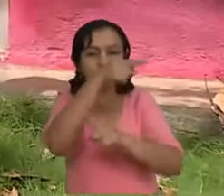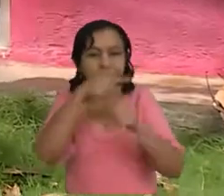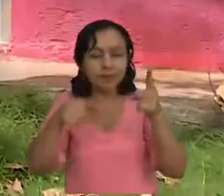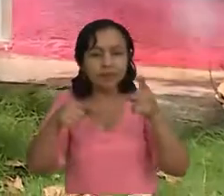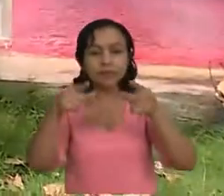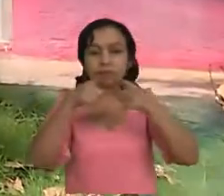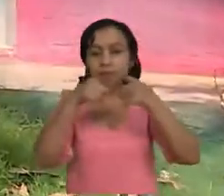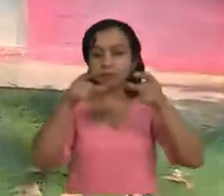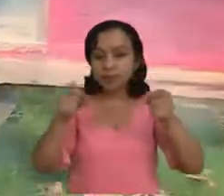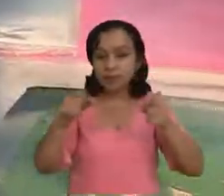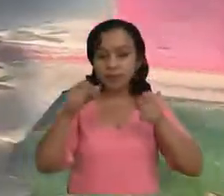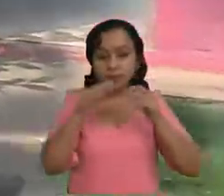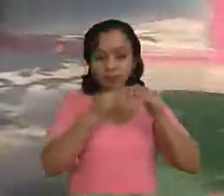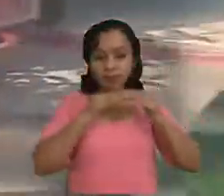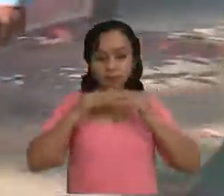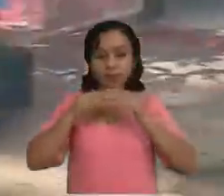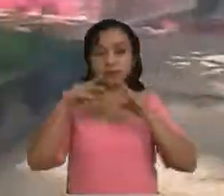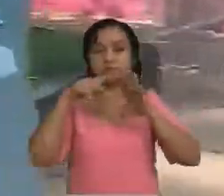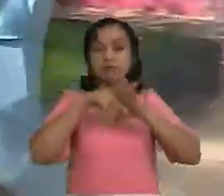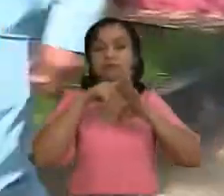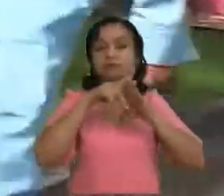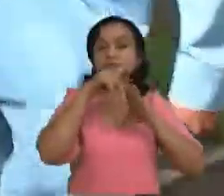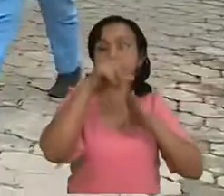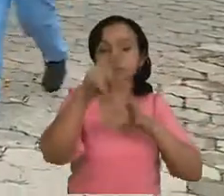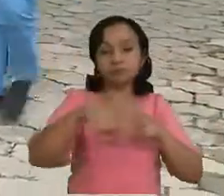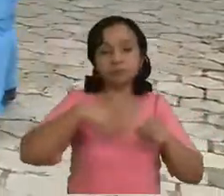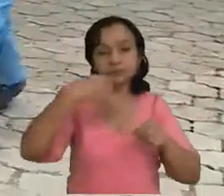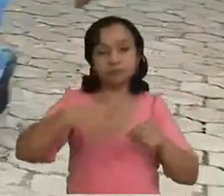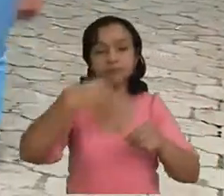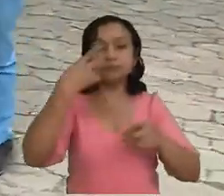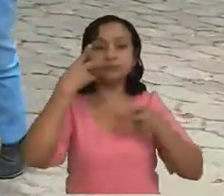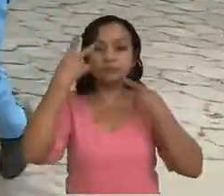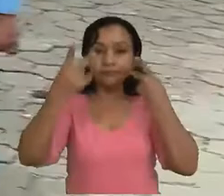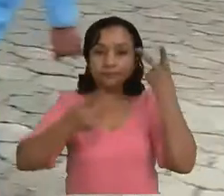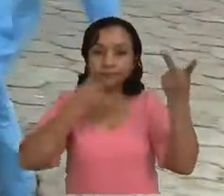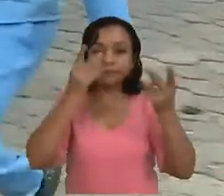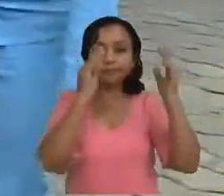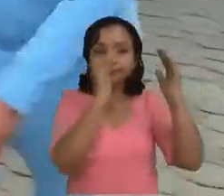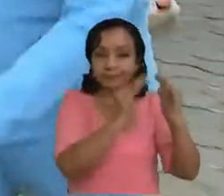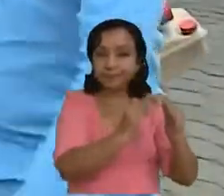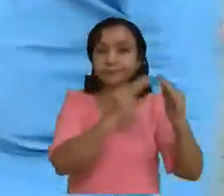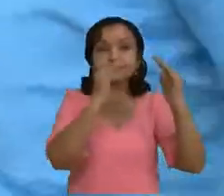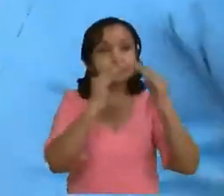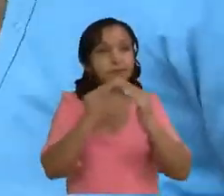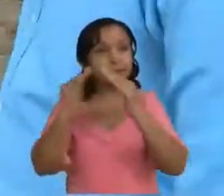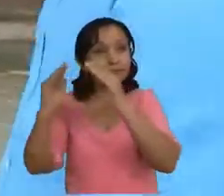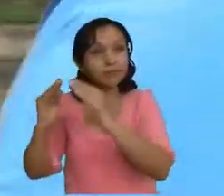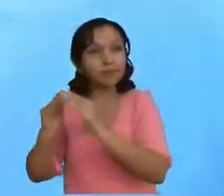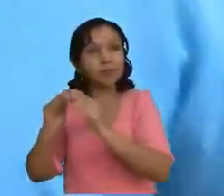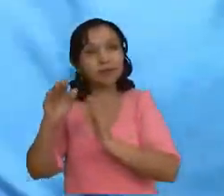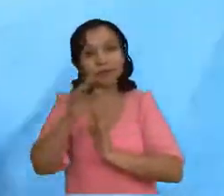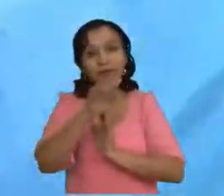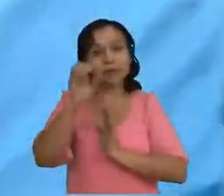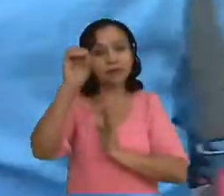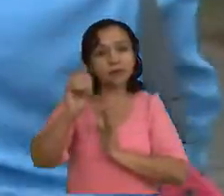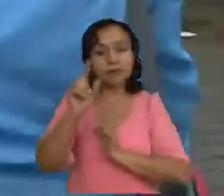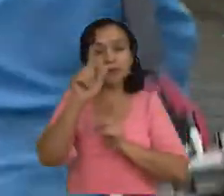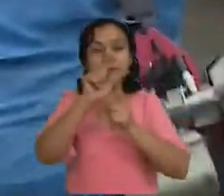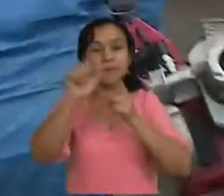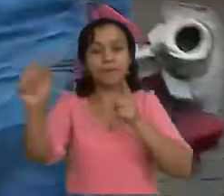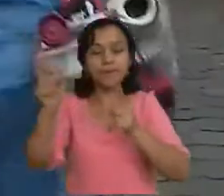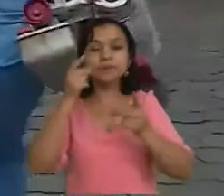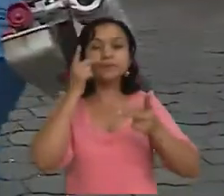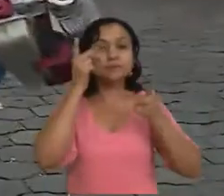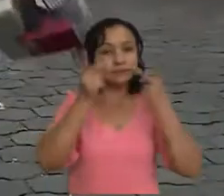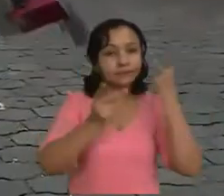urbano y Managua rural. Día a día nosotros hacemos las visitas de todas las viviendas y en el promedio del mes nosotros realizamos esas